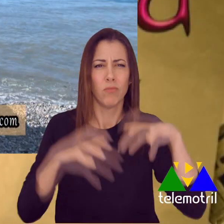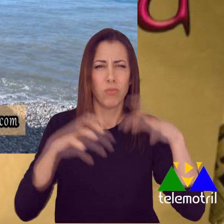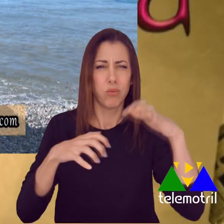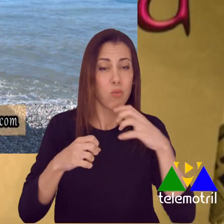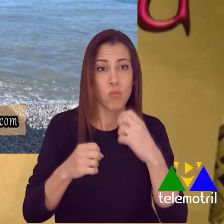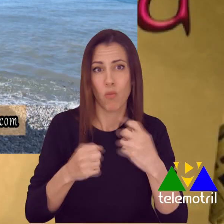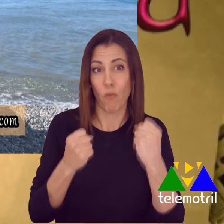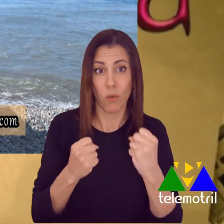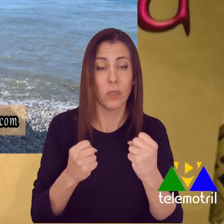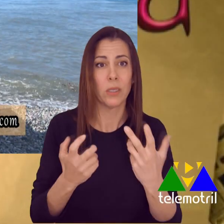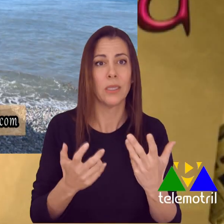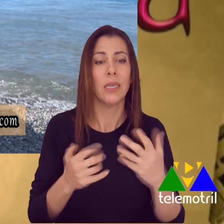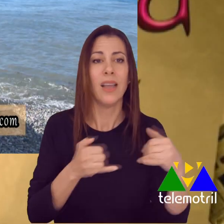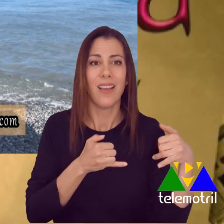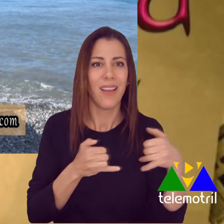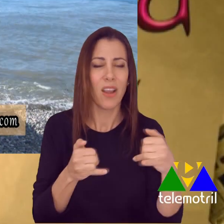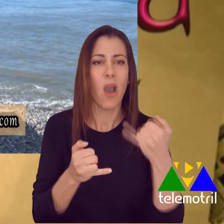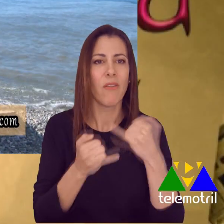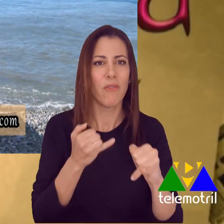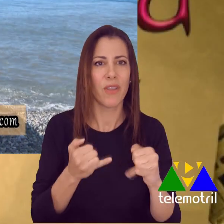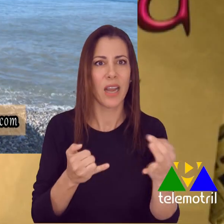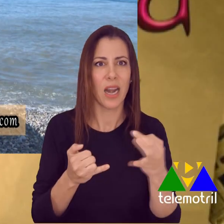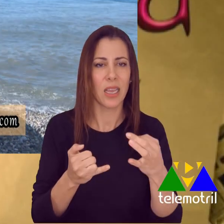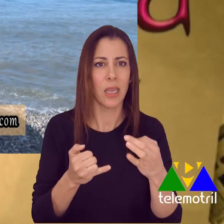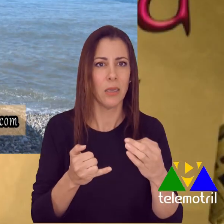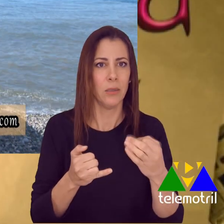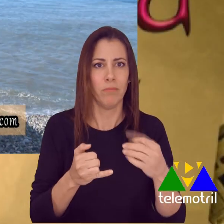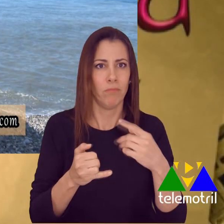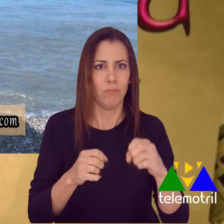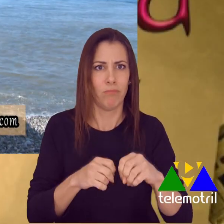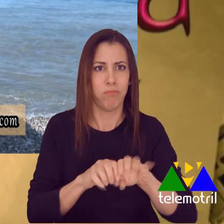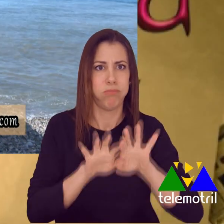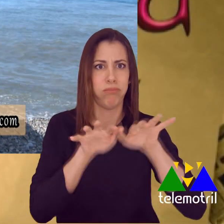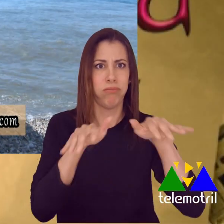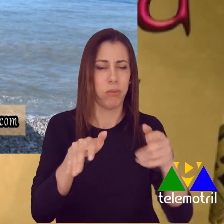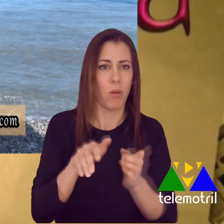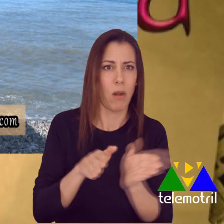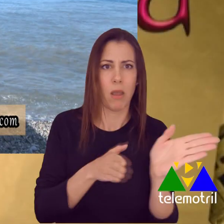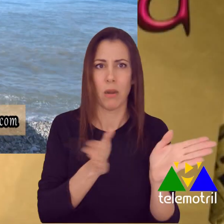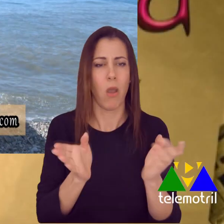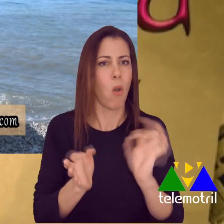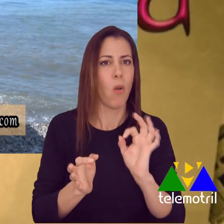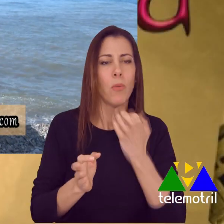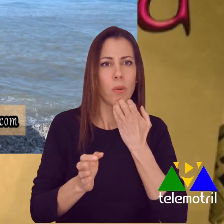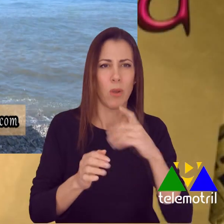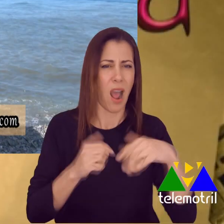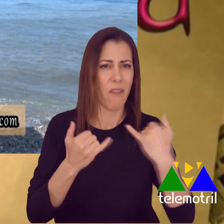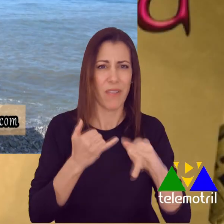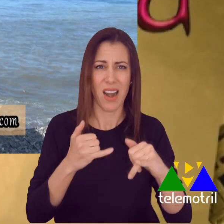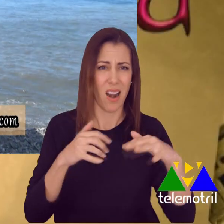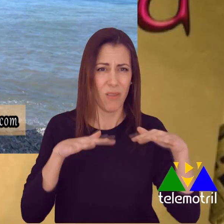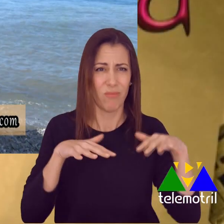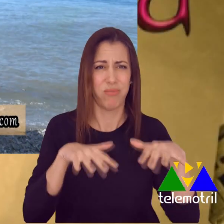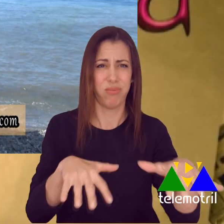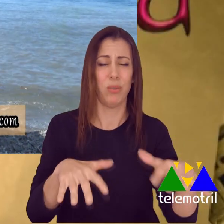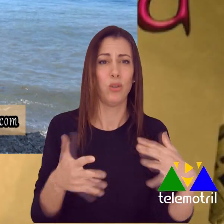más grande de lo normal, el río partía a un lado o a otro, en ese delta se desbordaba,